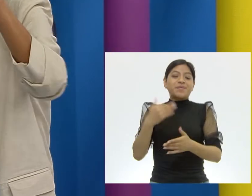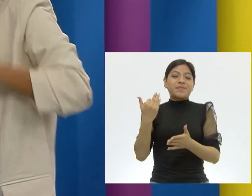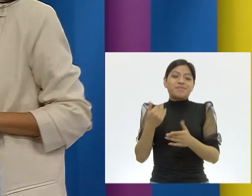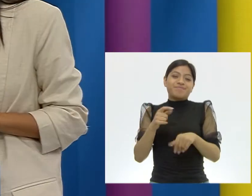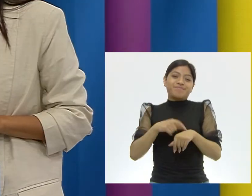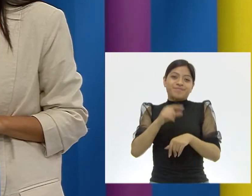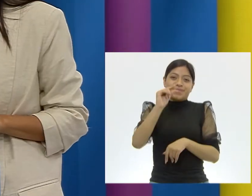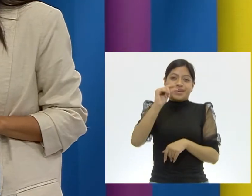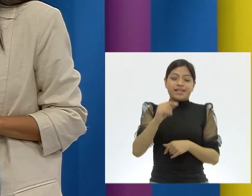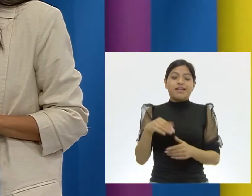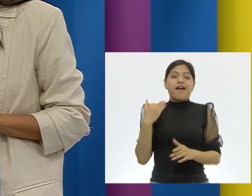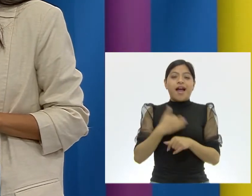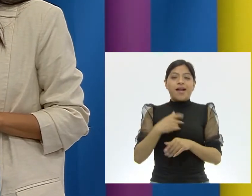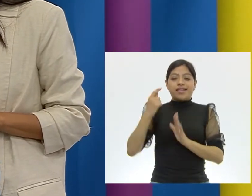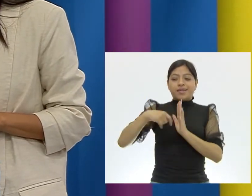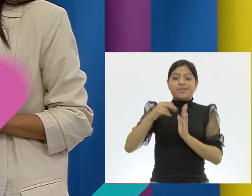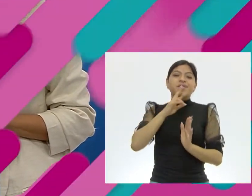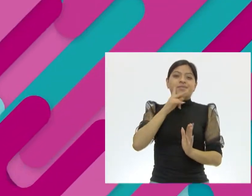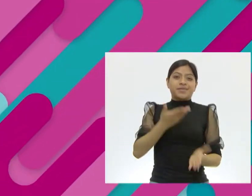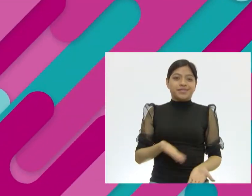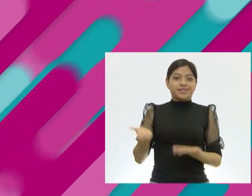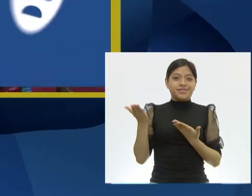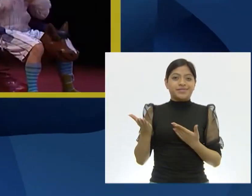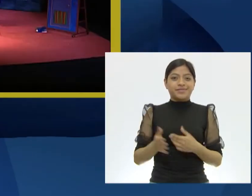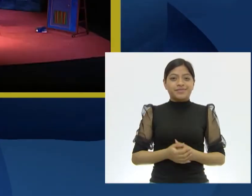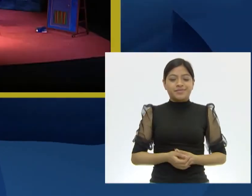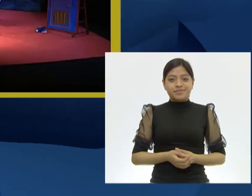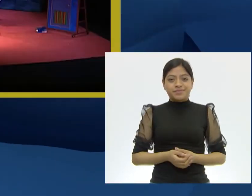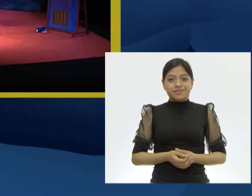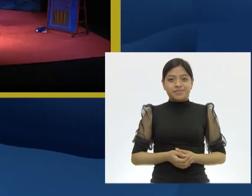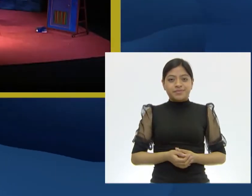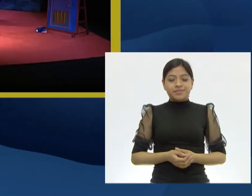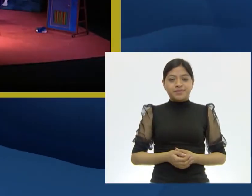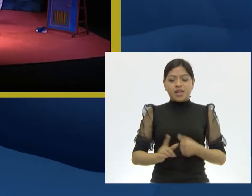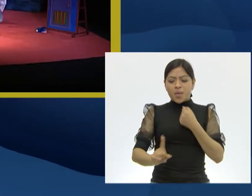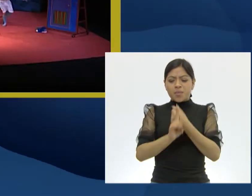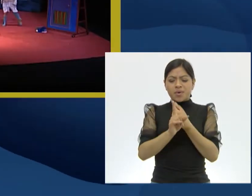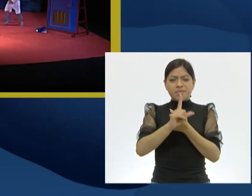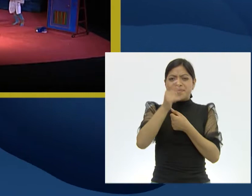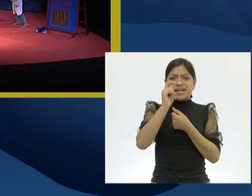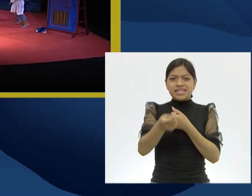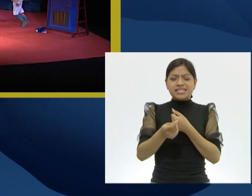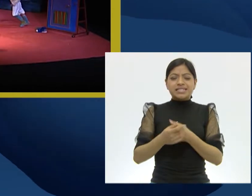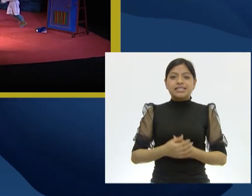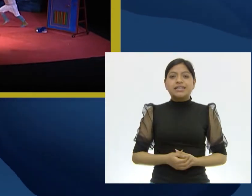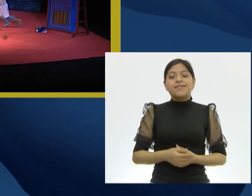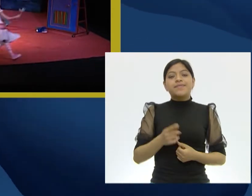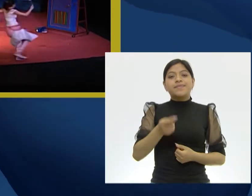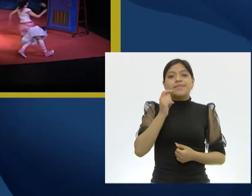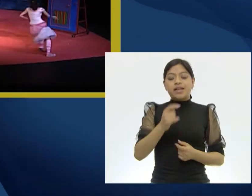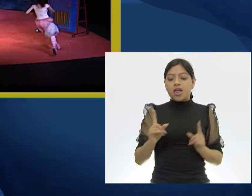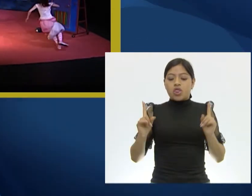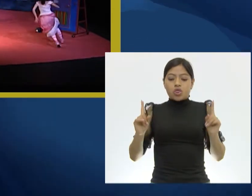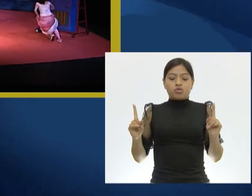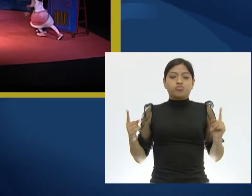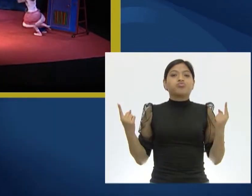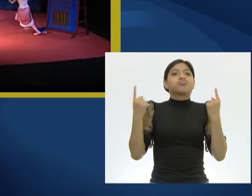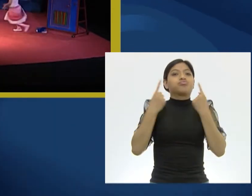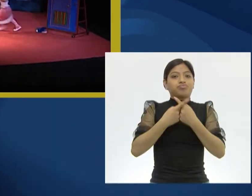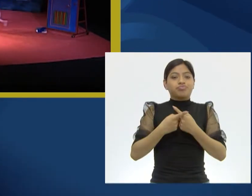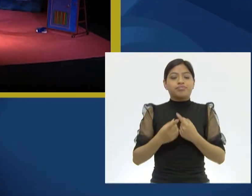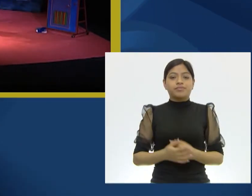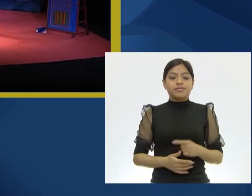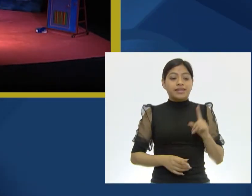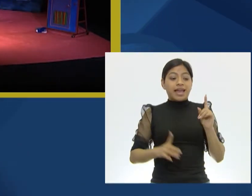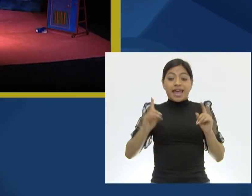que lo resume. Excelente, vamos a ver. El conflicto se puede definir como el choque entre 2 fuerzas. En